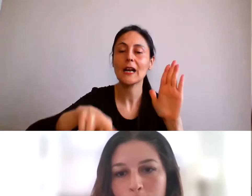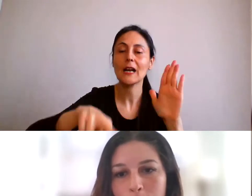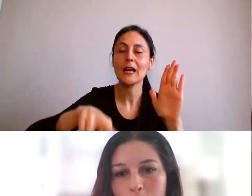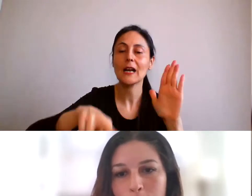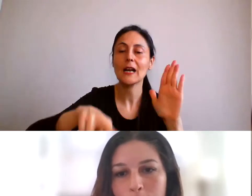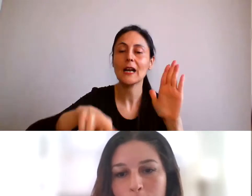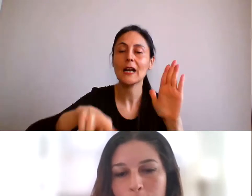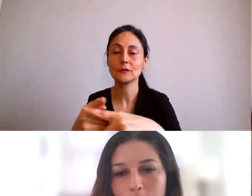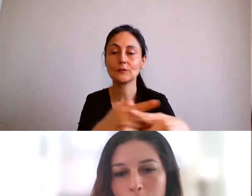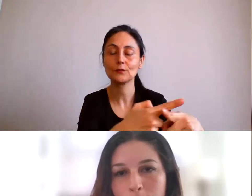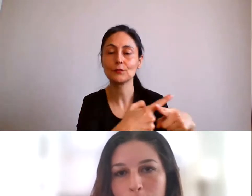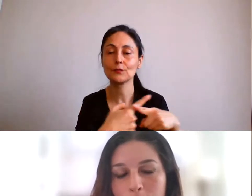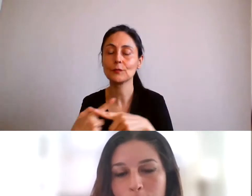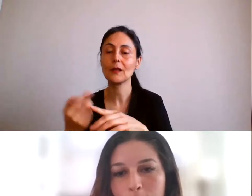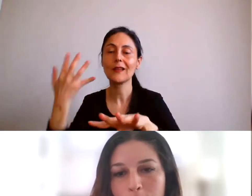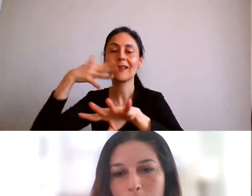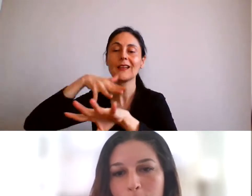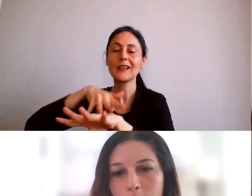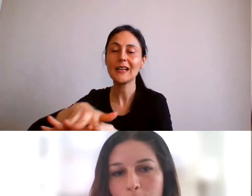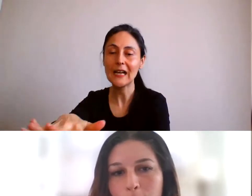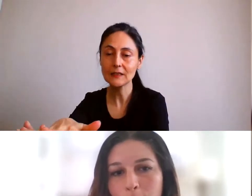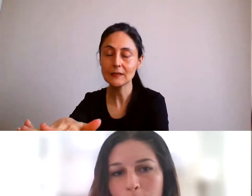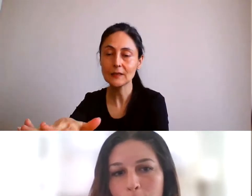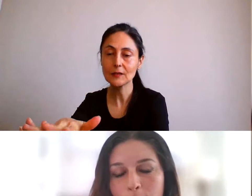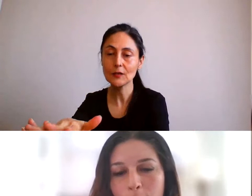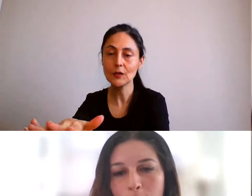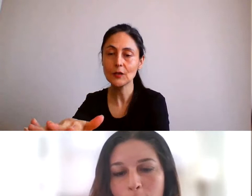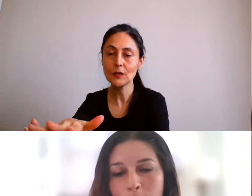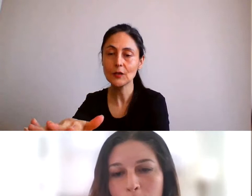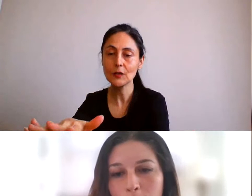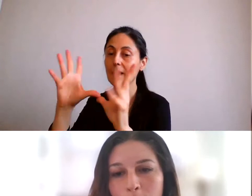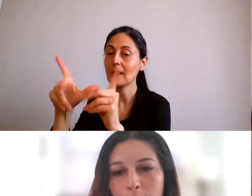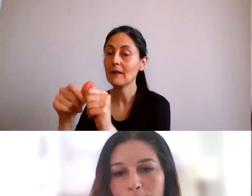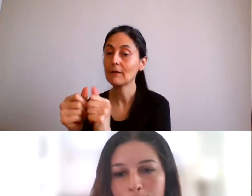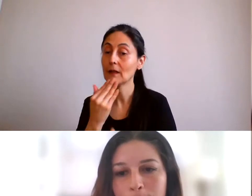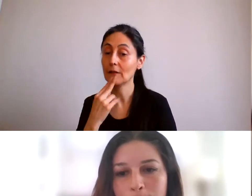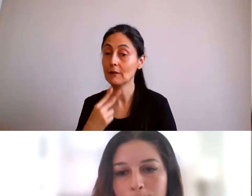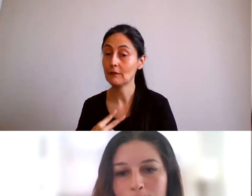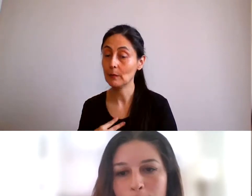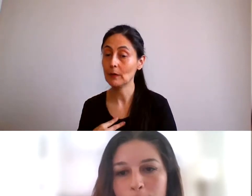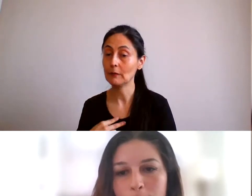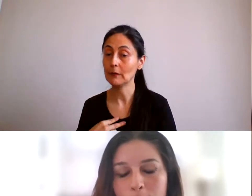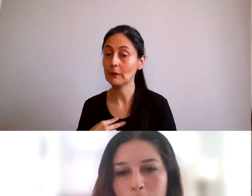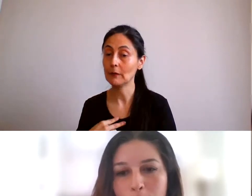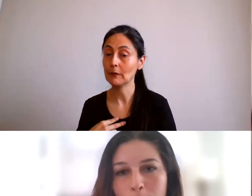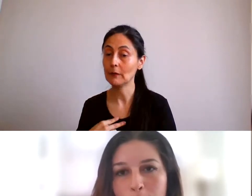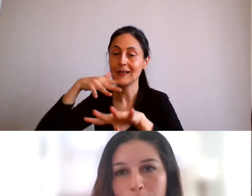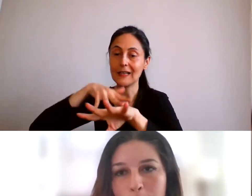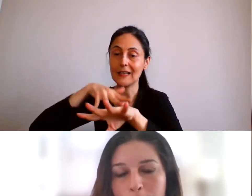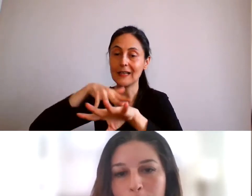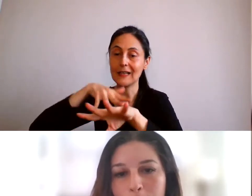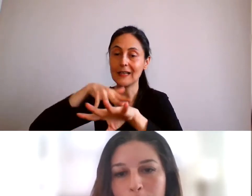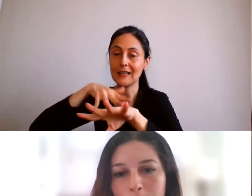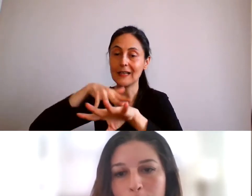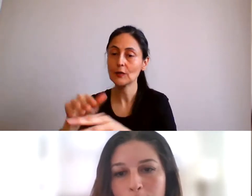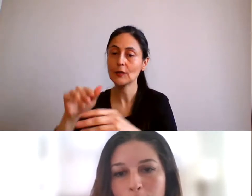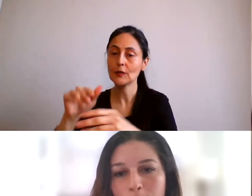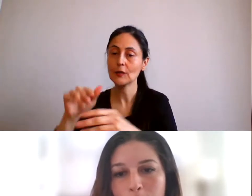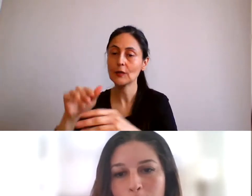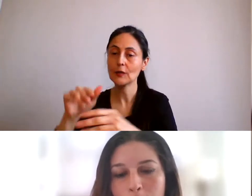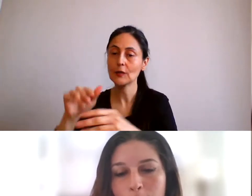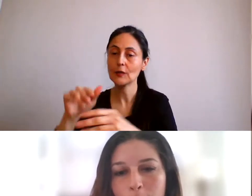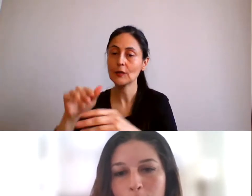es la reinserción otra vez a la vida familiar, a la vida laboral, a la vida en comunidad. La verdad que esta pandemia a los profesionales